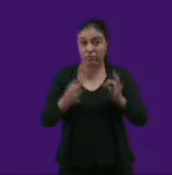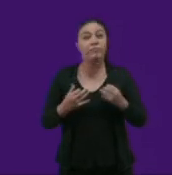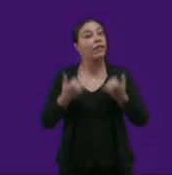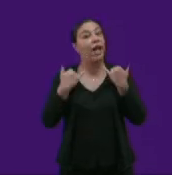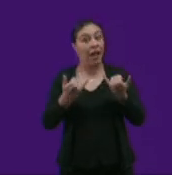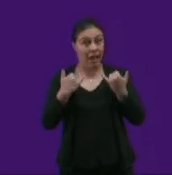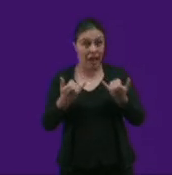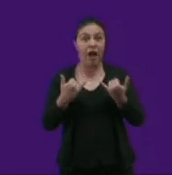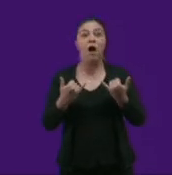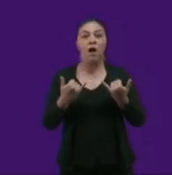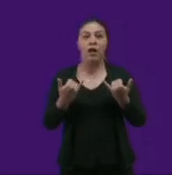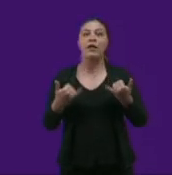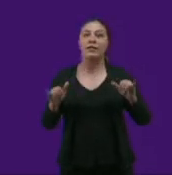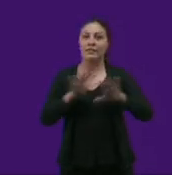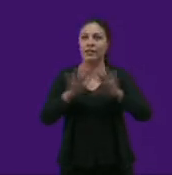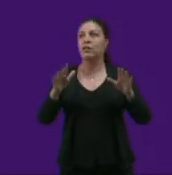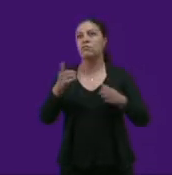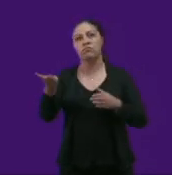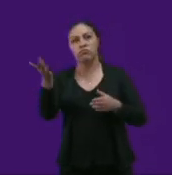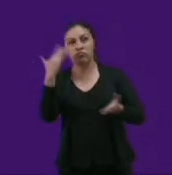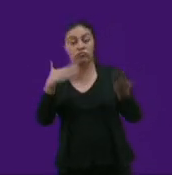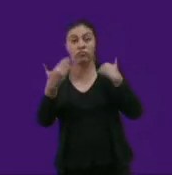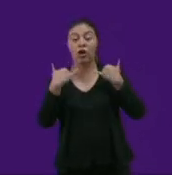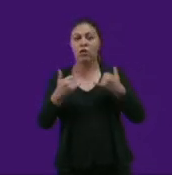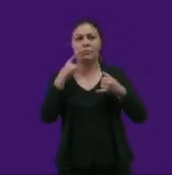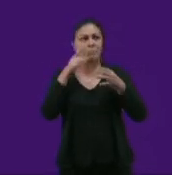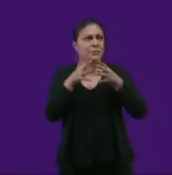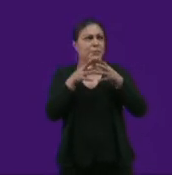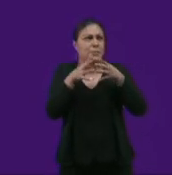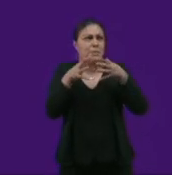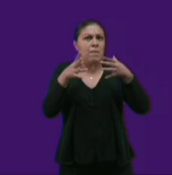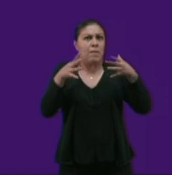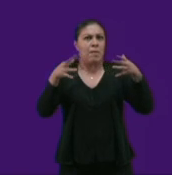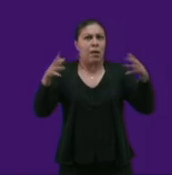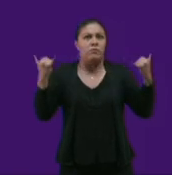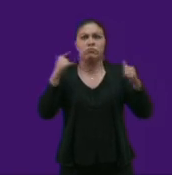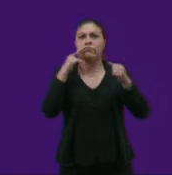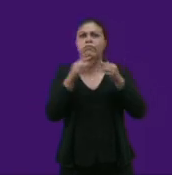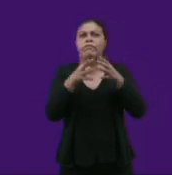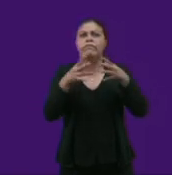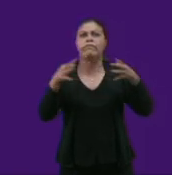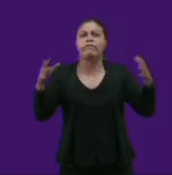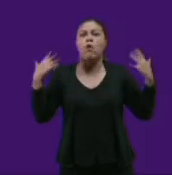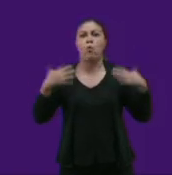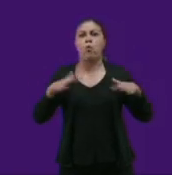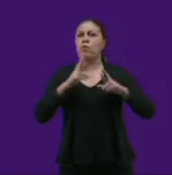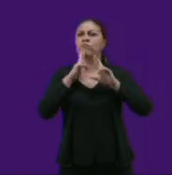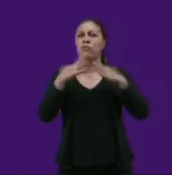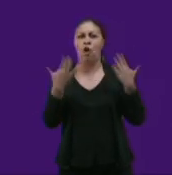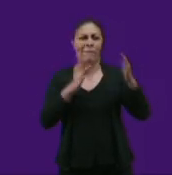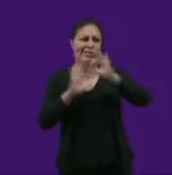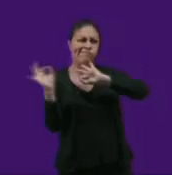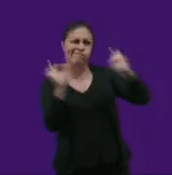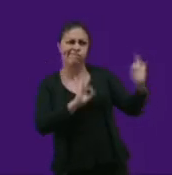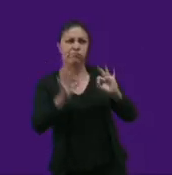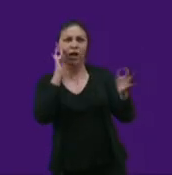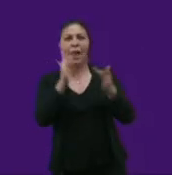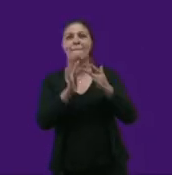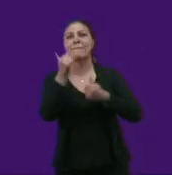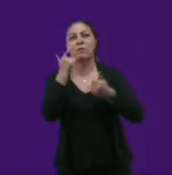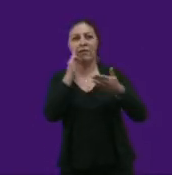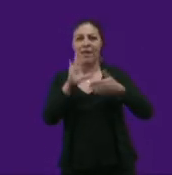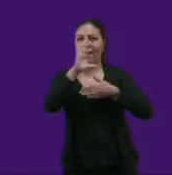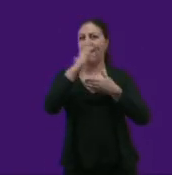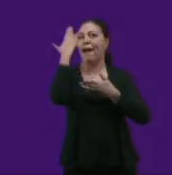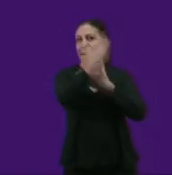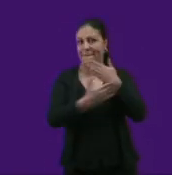a transacciones dentro de Mercado Libre, pero está creciendo muchísimo y estamos armando una solución logística para toda América Latina que creo que es muy importante